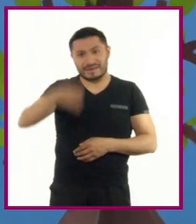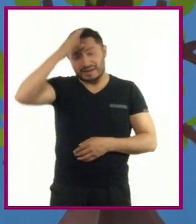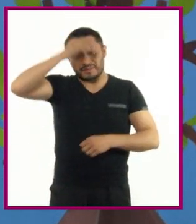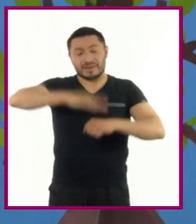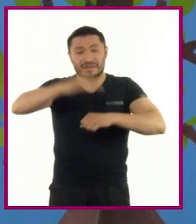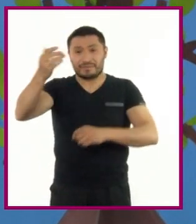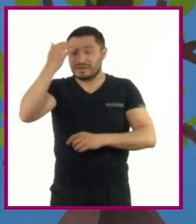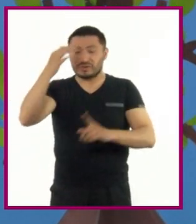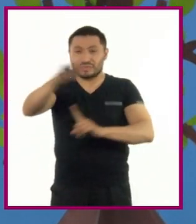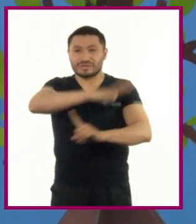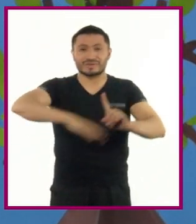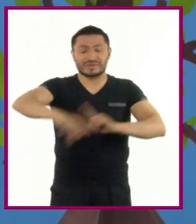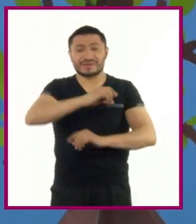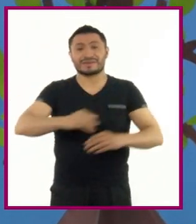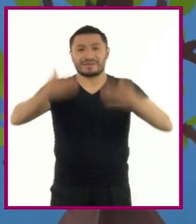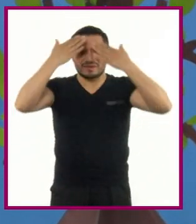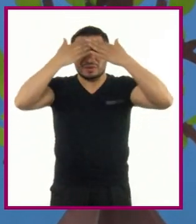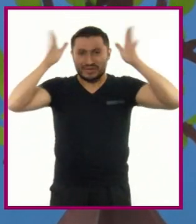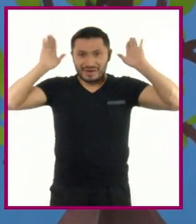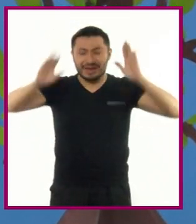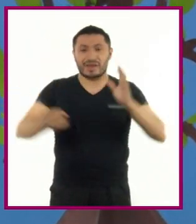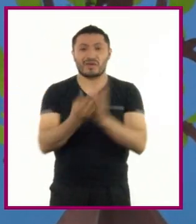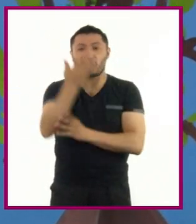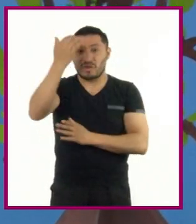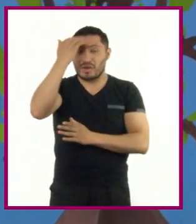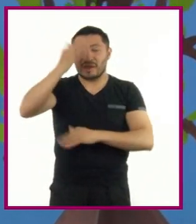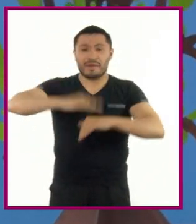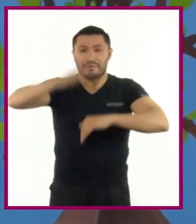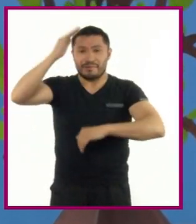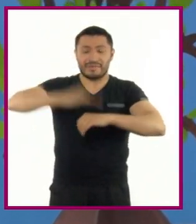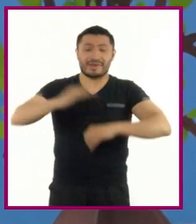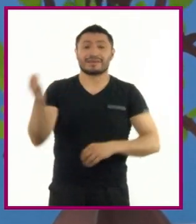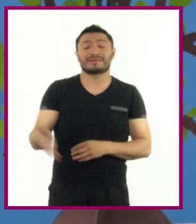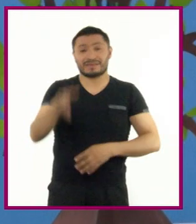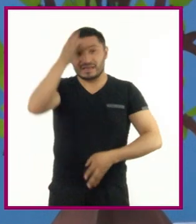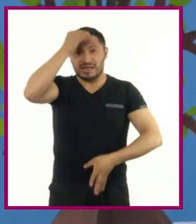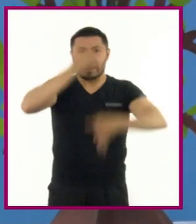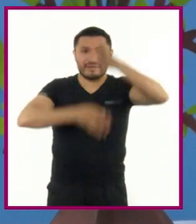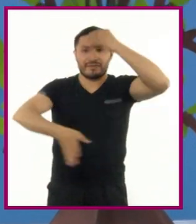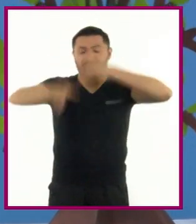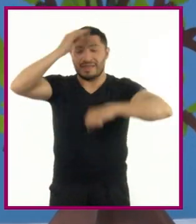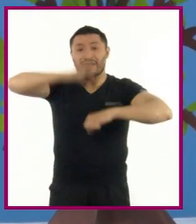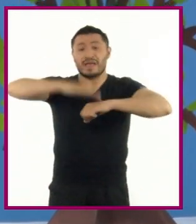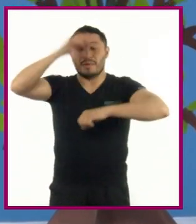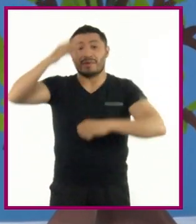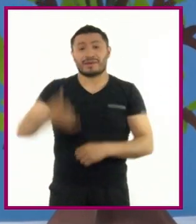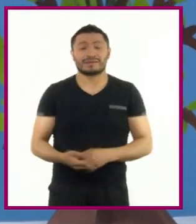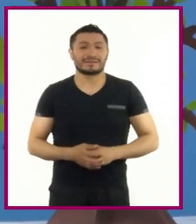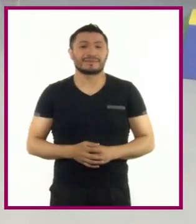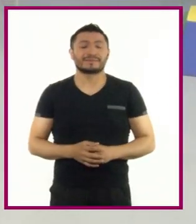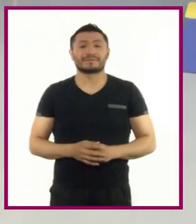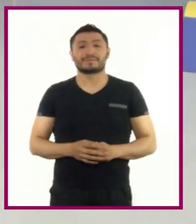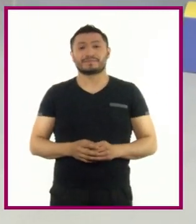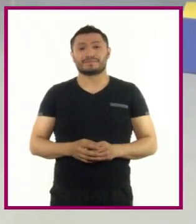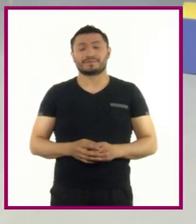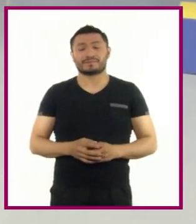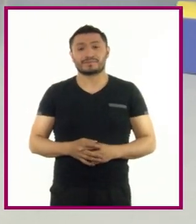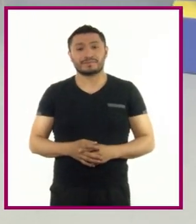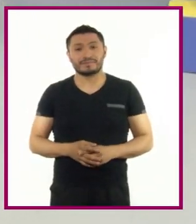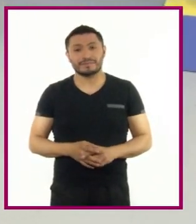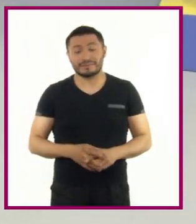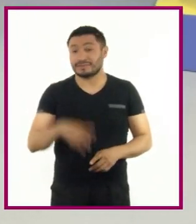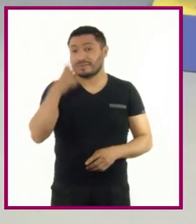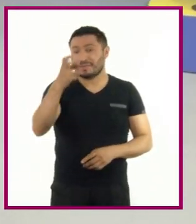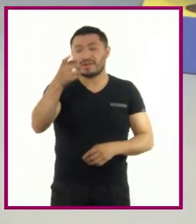entorno, abriendo nuestra mente a nuevos conocimientos y a eventos del pasado que nos permiten entender nuestro presente. Por eso